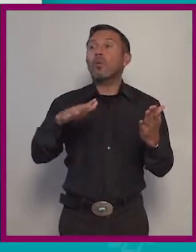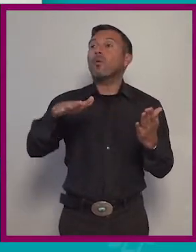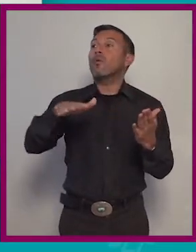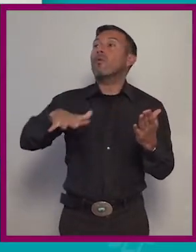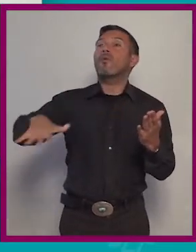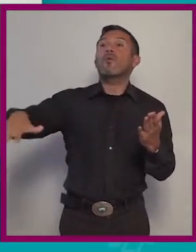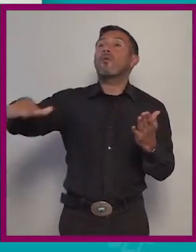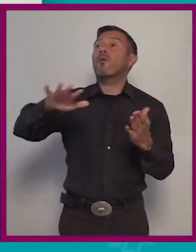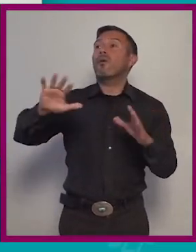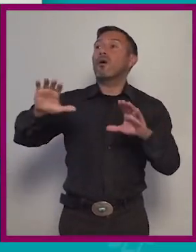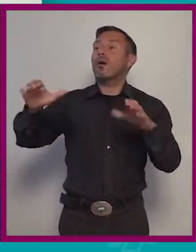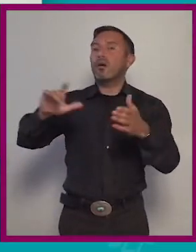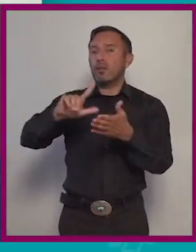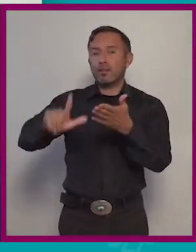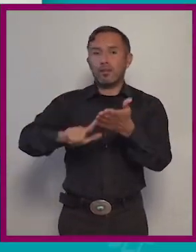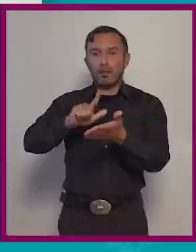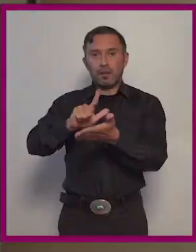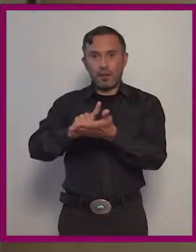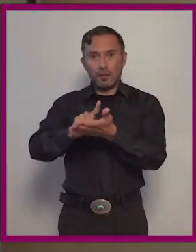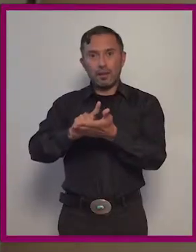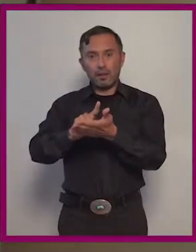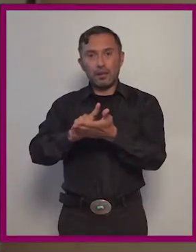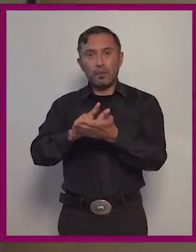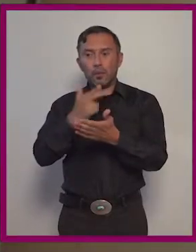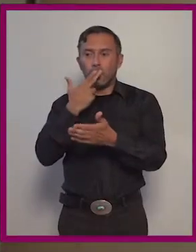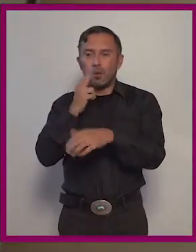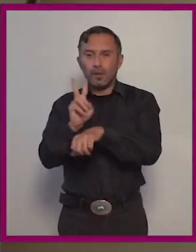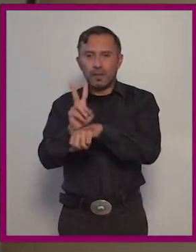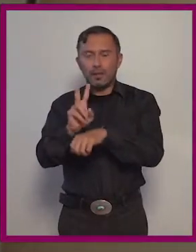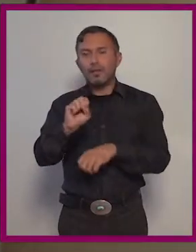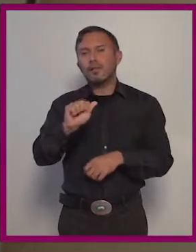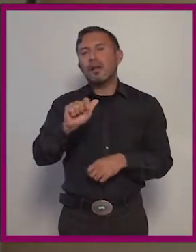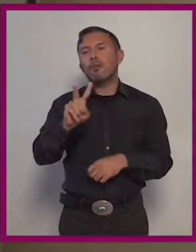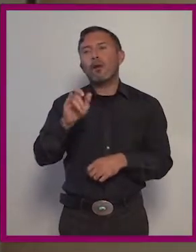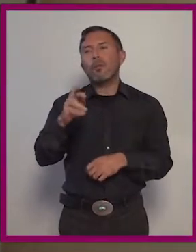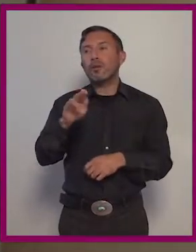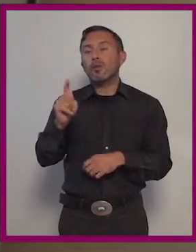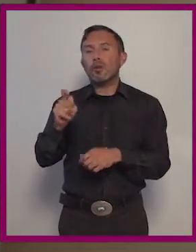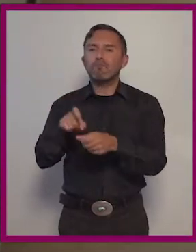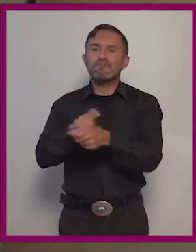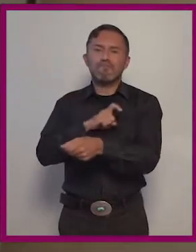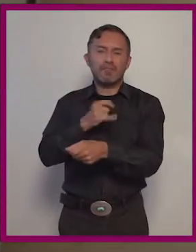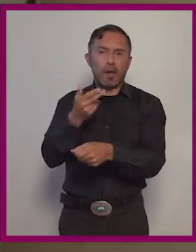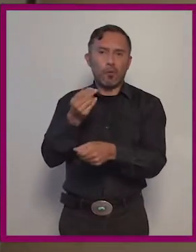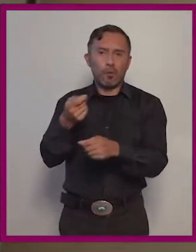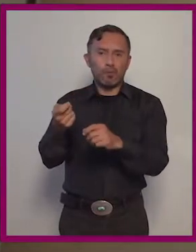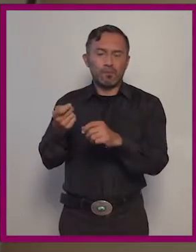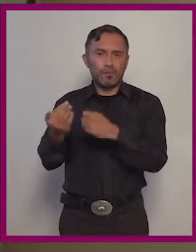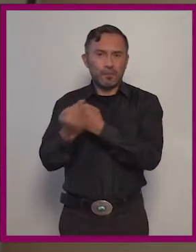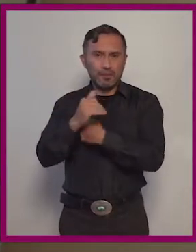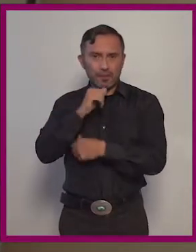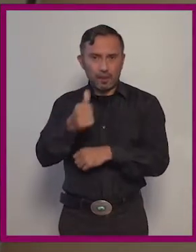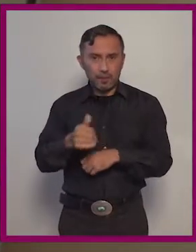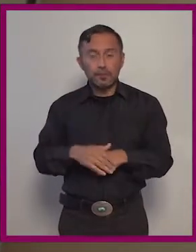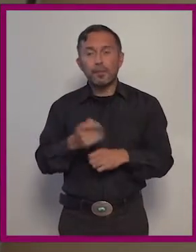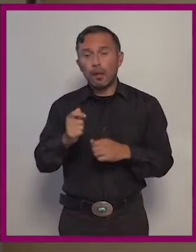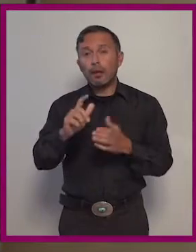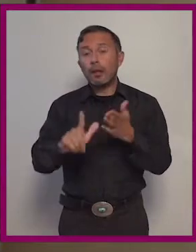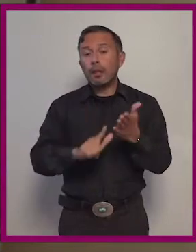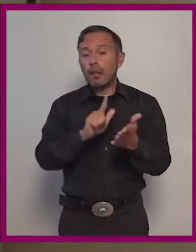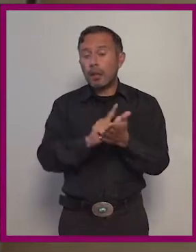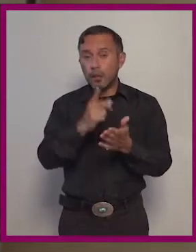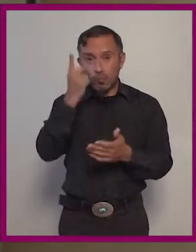le otorga esta ley de salvaguardia, ¿no? Y es que las figuras tradicionales de propiedad intelectual no son del todo